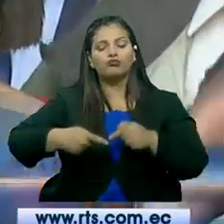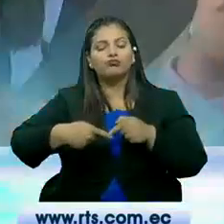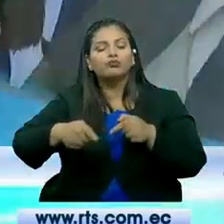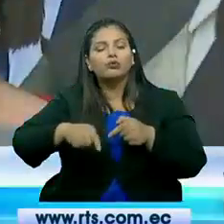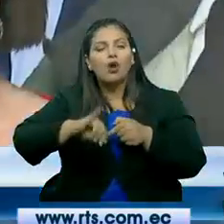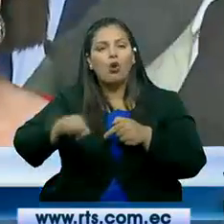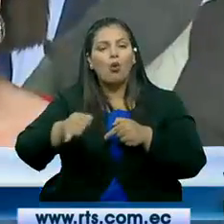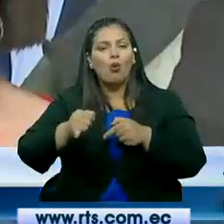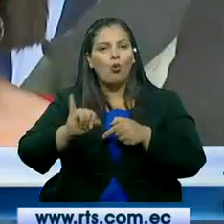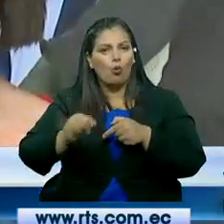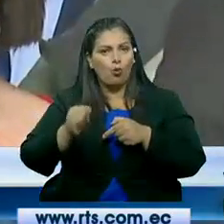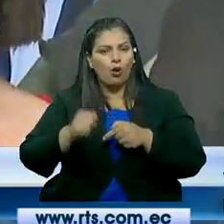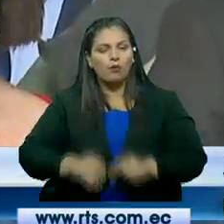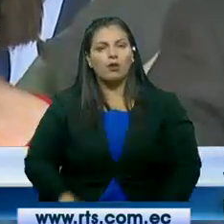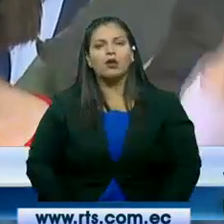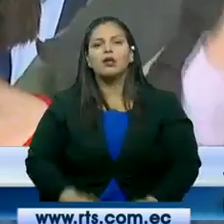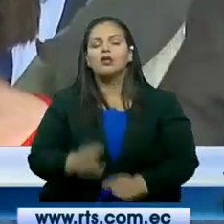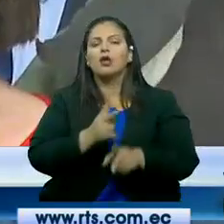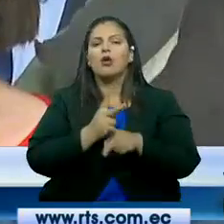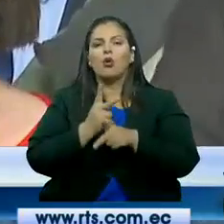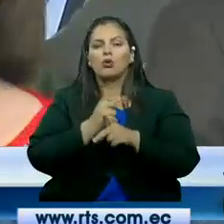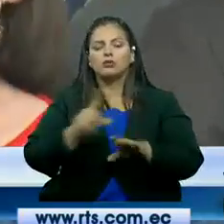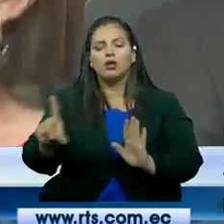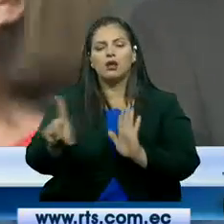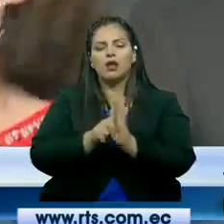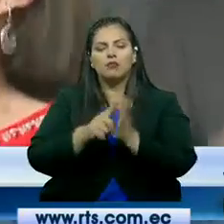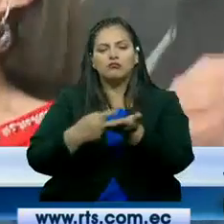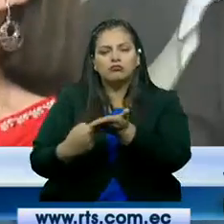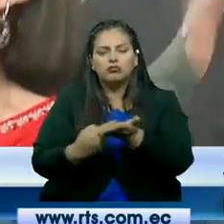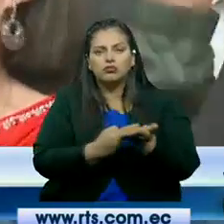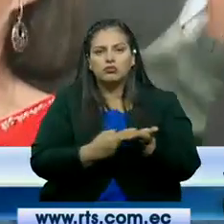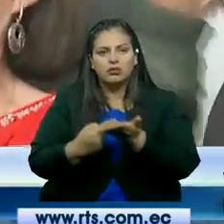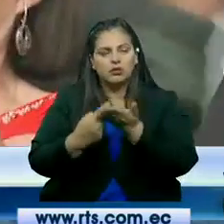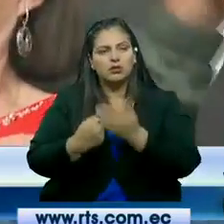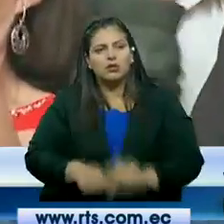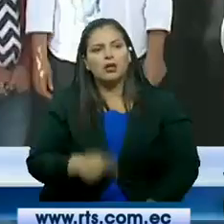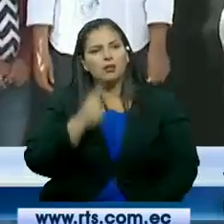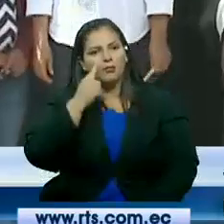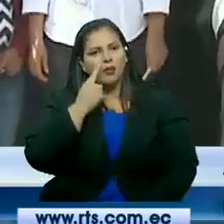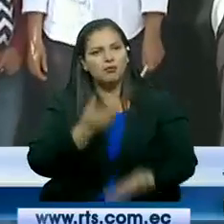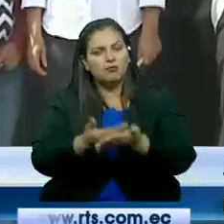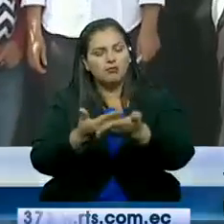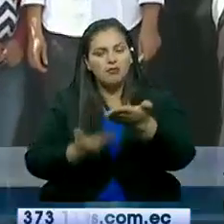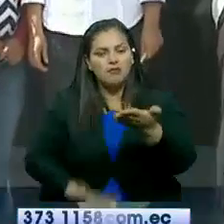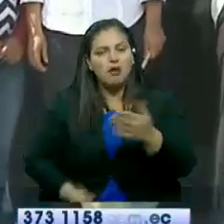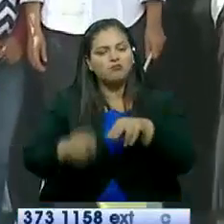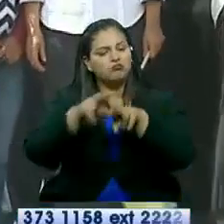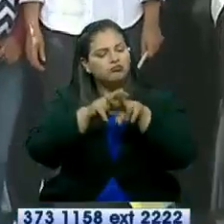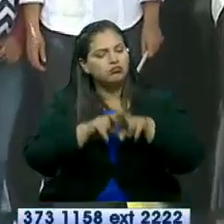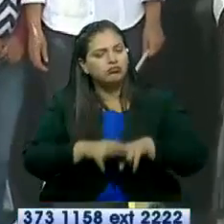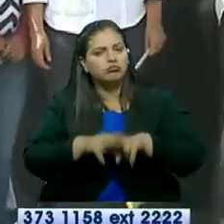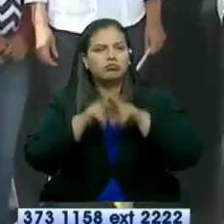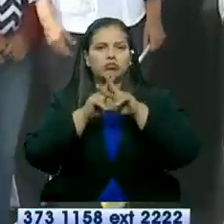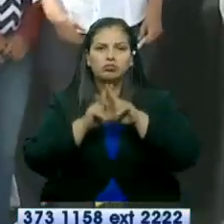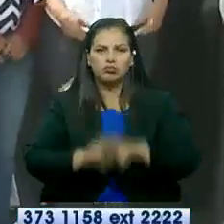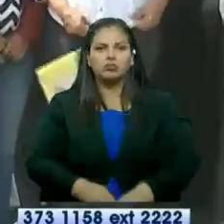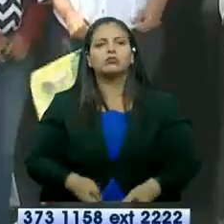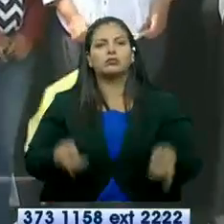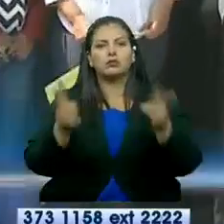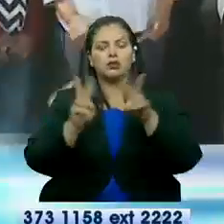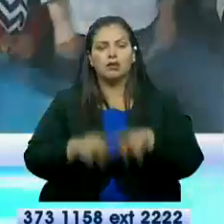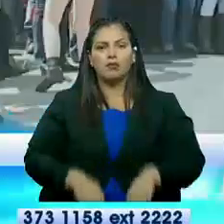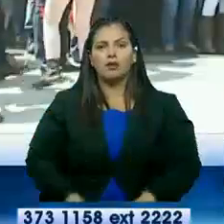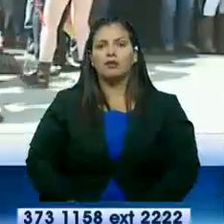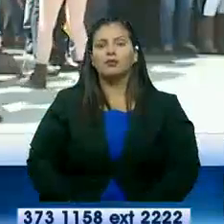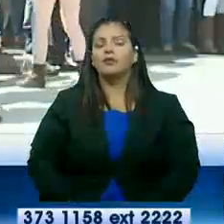y procesaremos la reconsideración planteada también. El segundo acuerdo fue conformar 5 mesas de